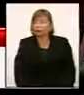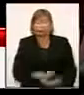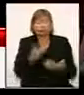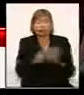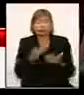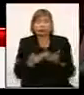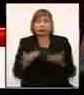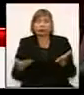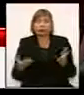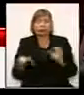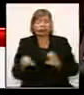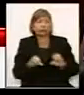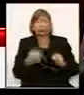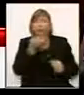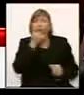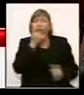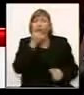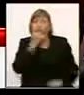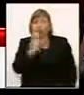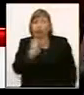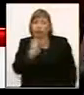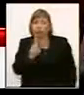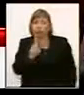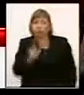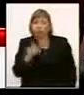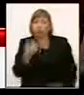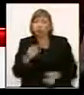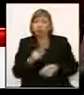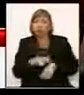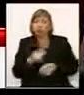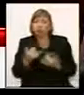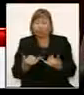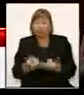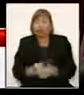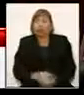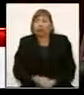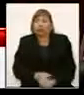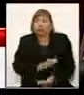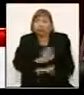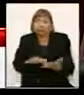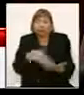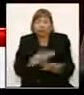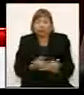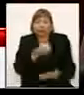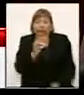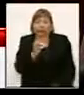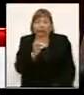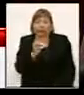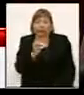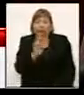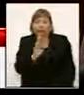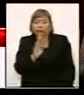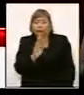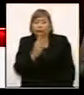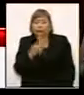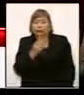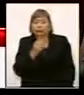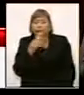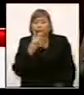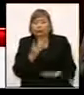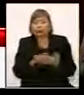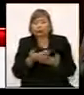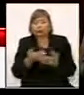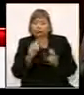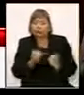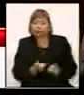que han ocurrido desde el año 71 a la fecha, ¿no? Incluyendo todo el tema de Odebrecht y los contratos que están